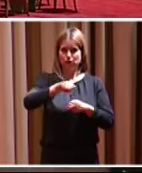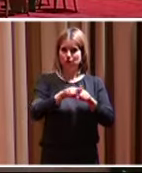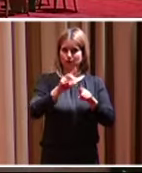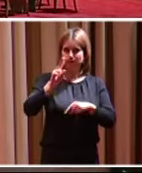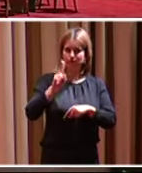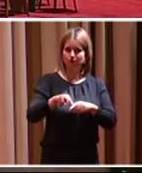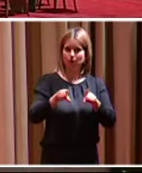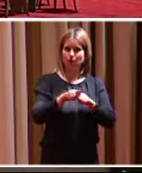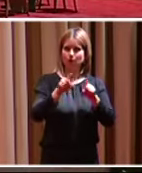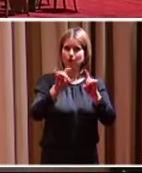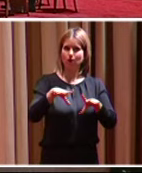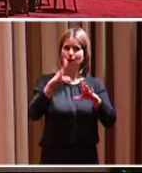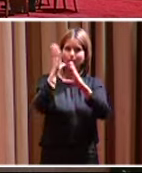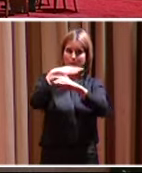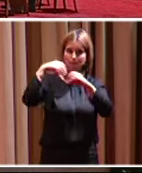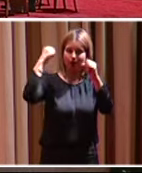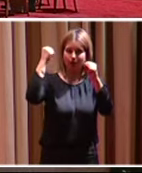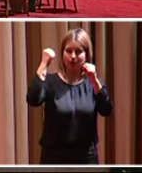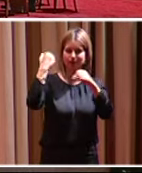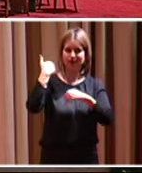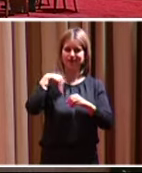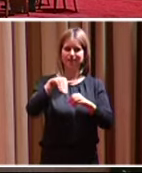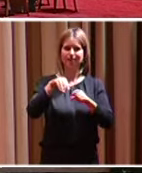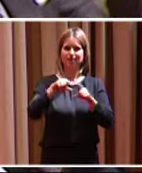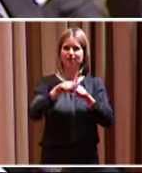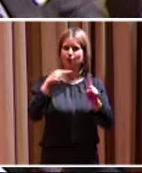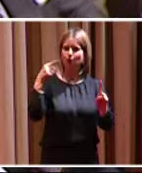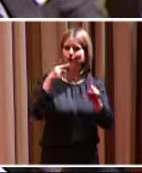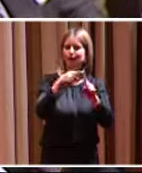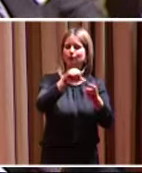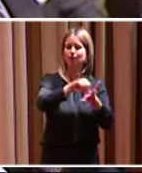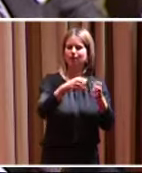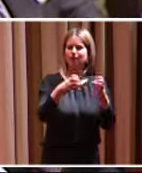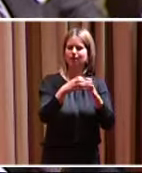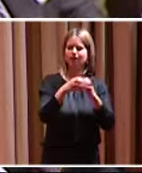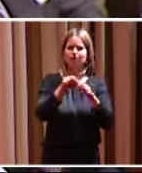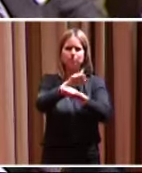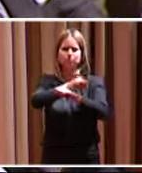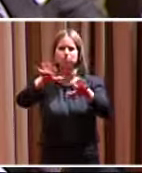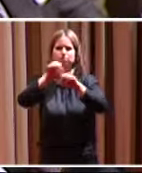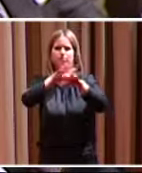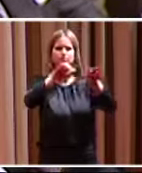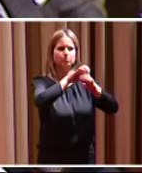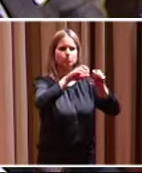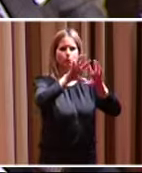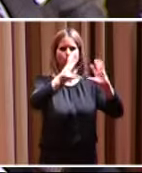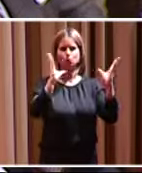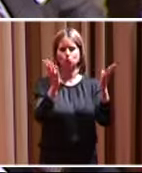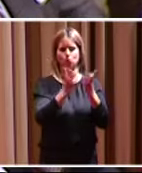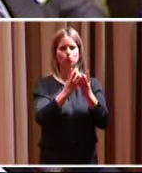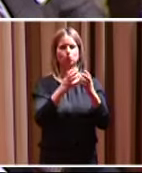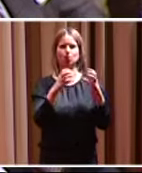en embajadores que llevan el espíritu de nuestra ciudad a cada rincón del mundo, difundiendo